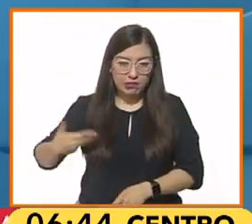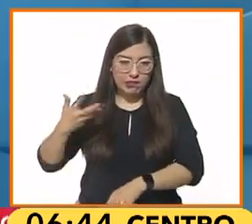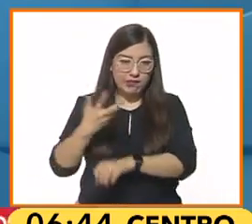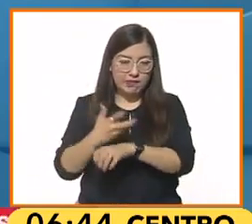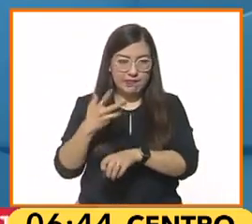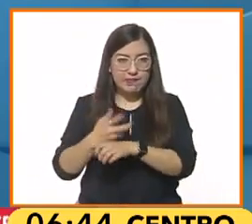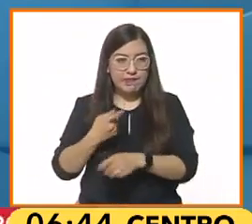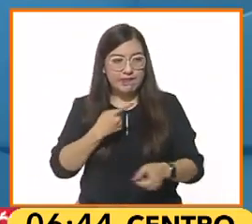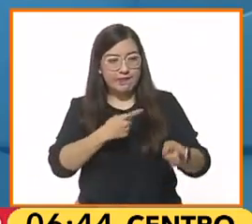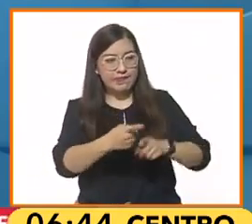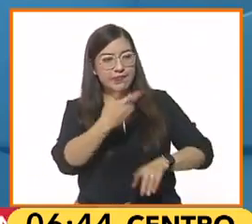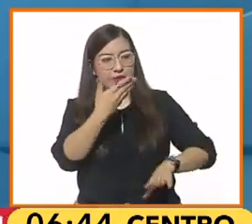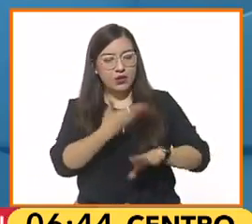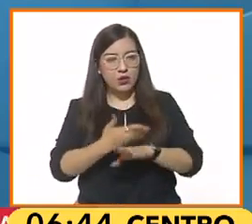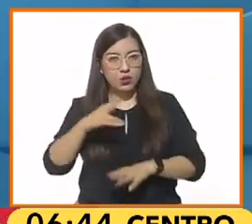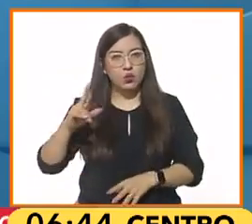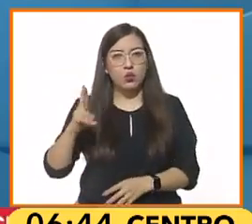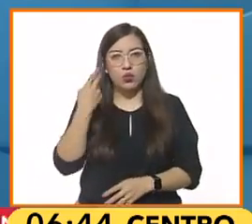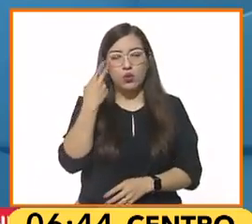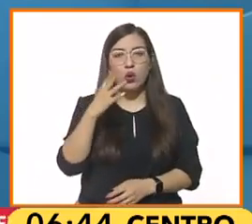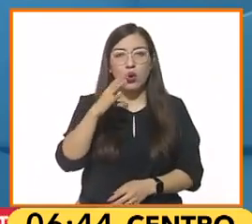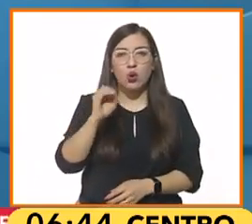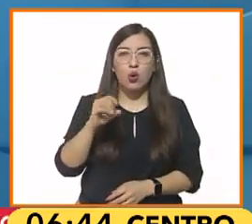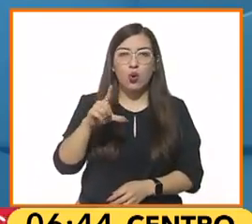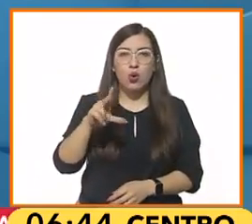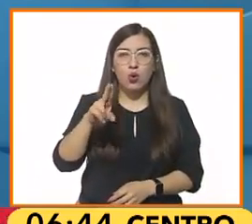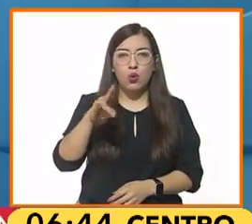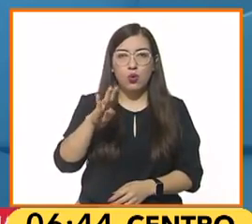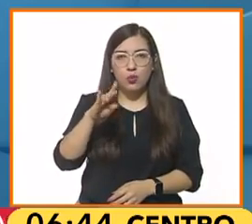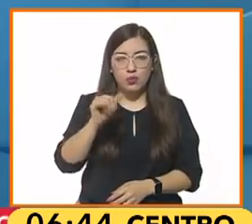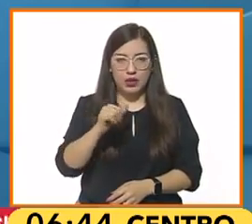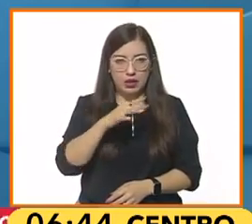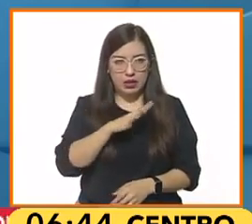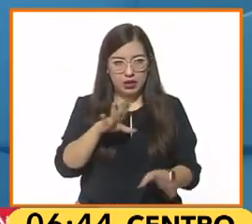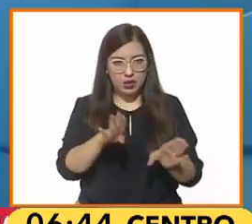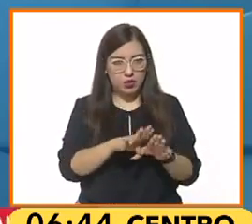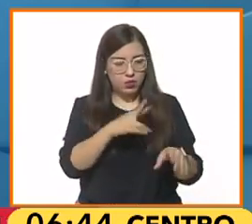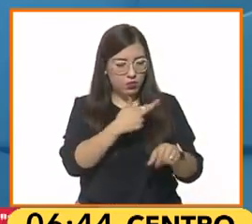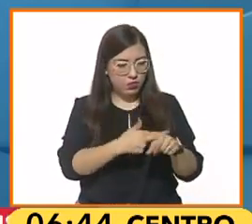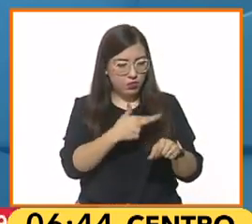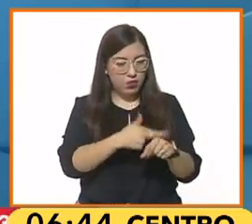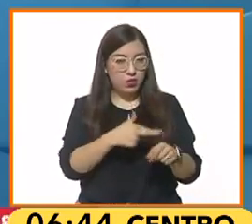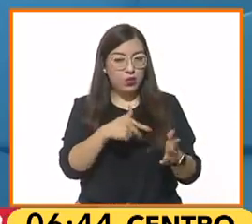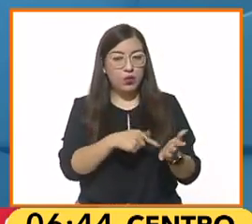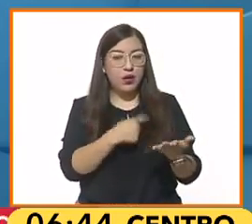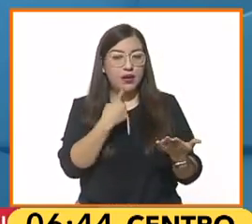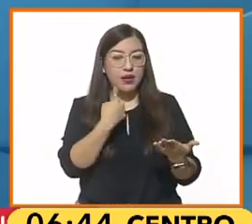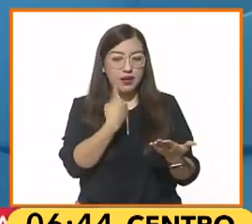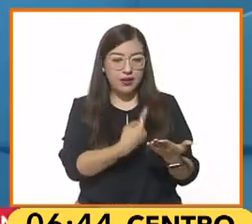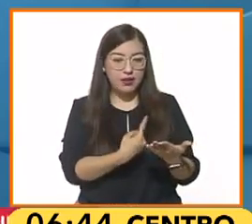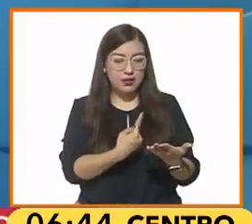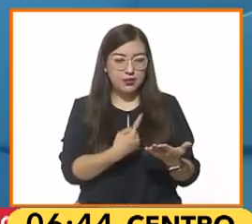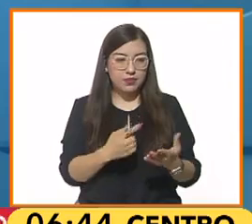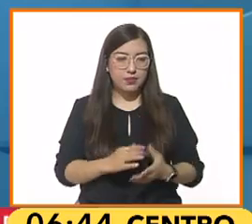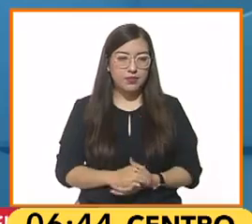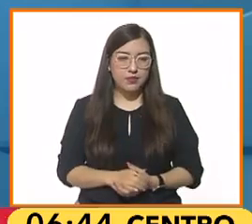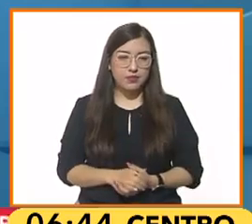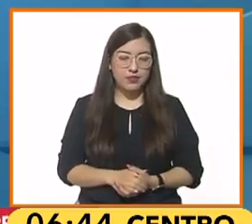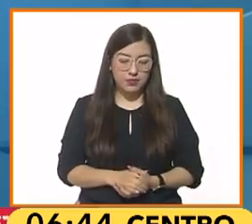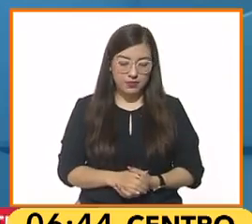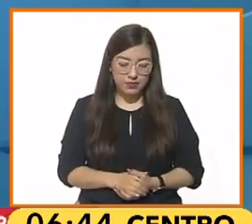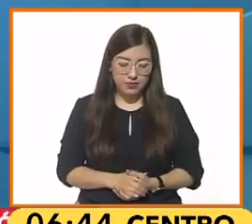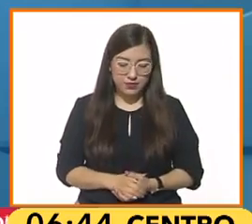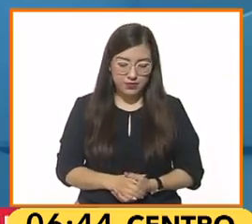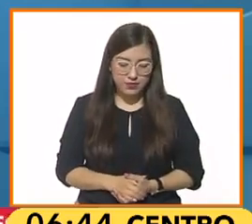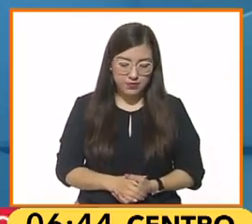Universidad de Columbia con este tipo de documentos donde se establece que con el supuesto la supuesta